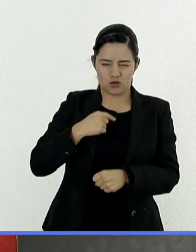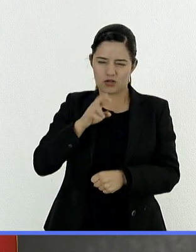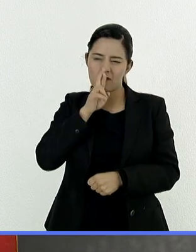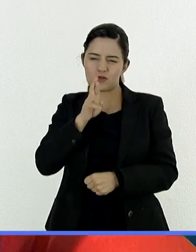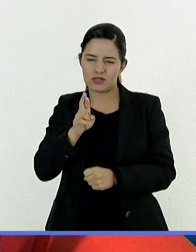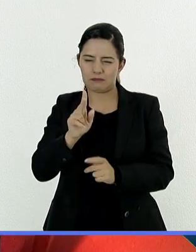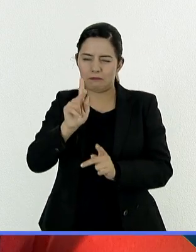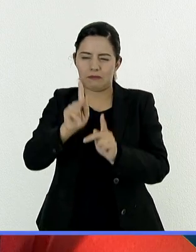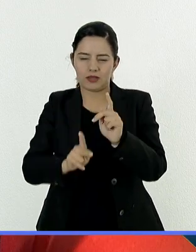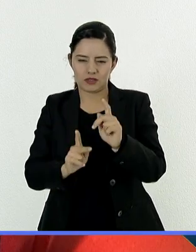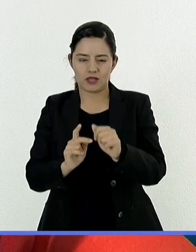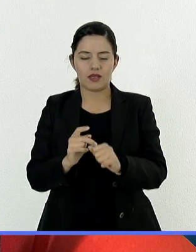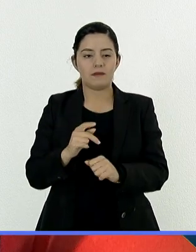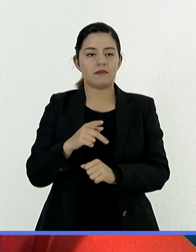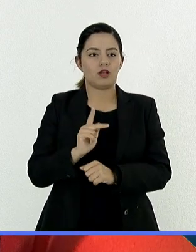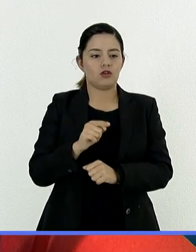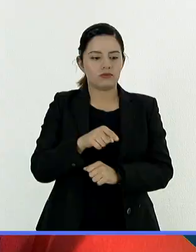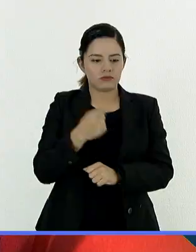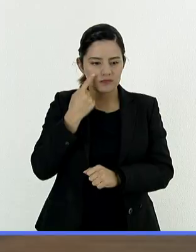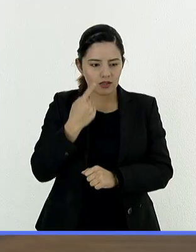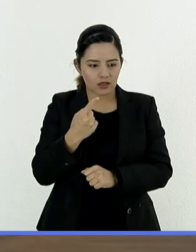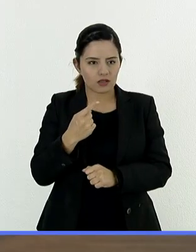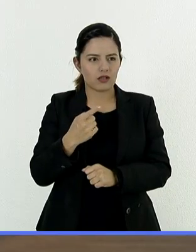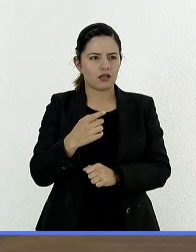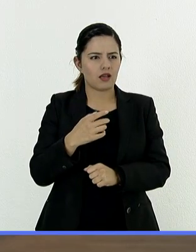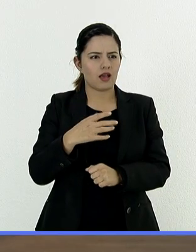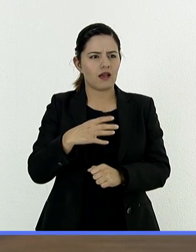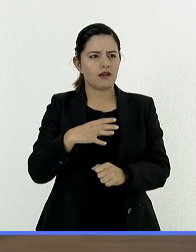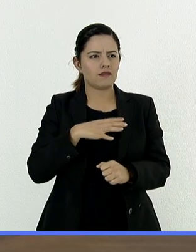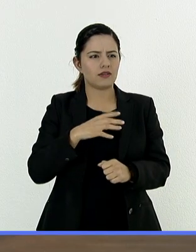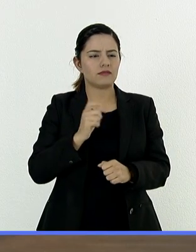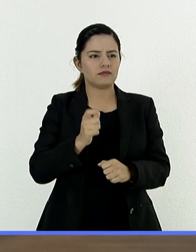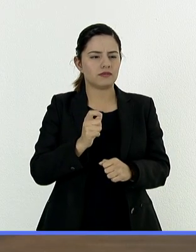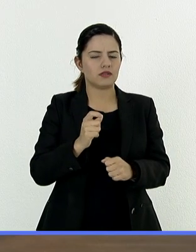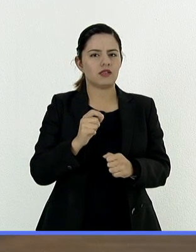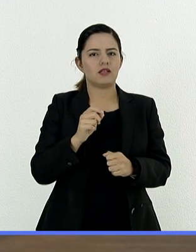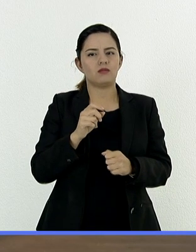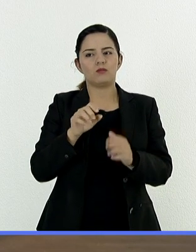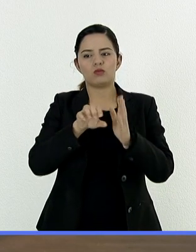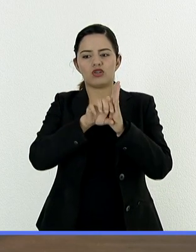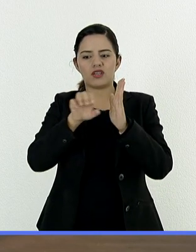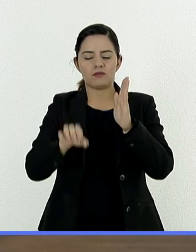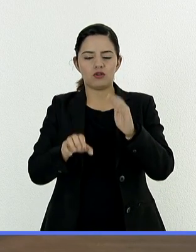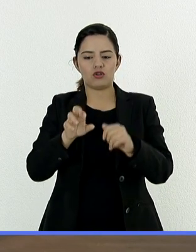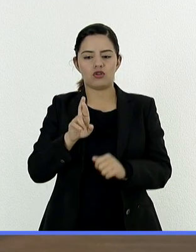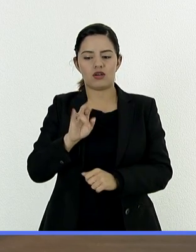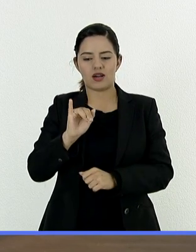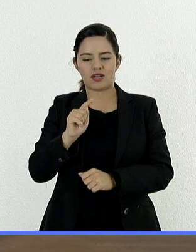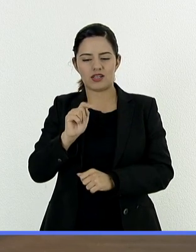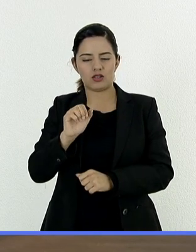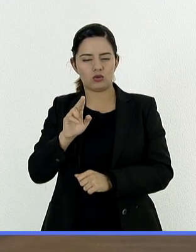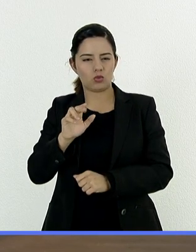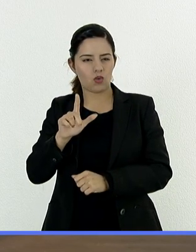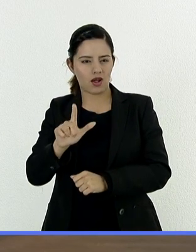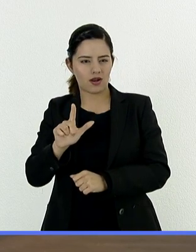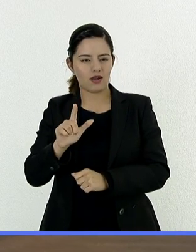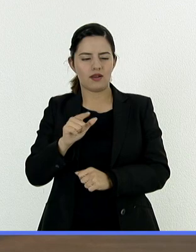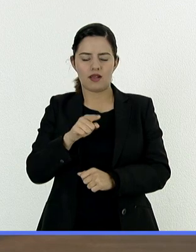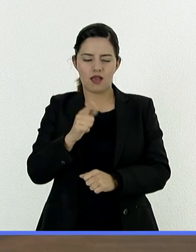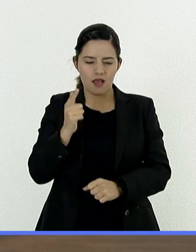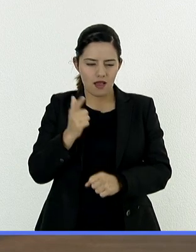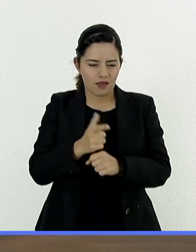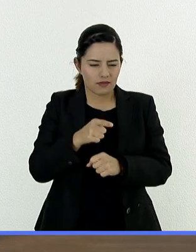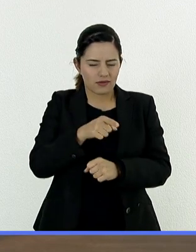que no habíamos encontrado en la arqueología de superficie un tipo de rituales específicos materiales específicos de los